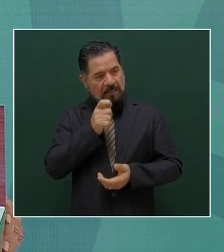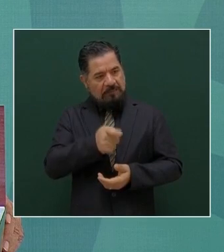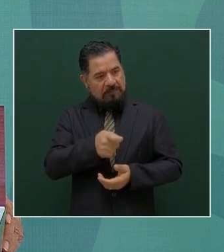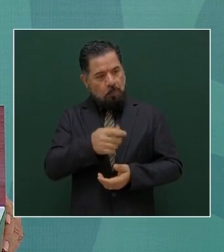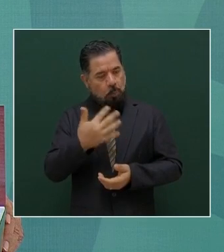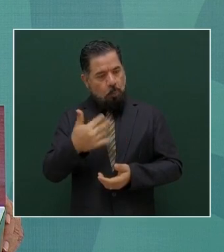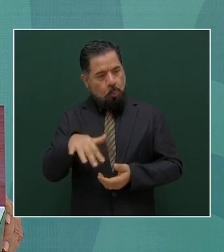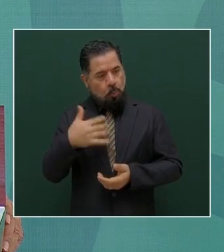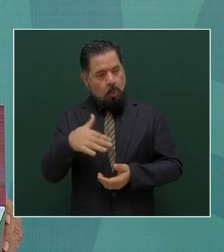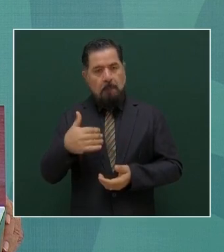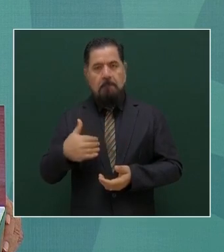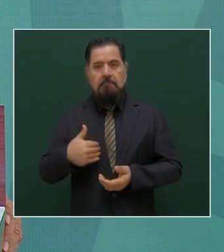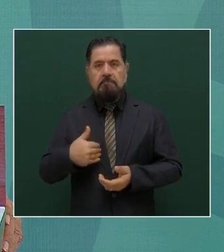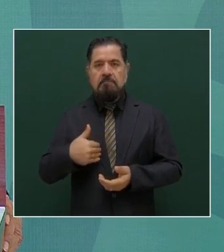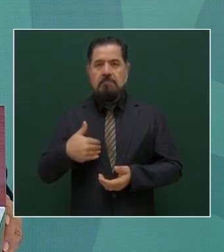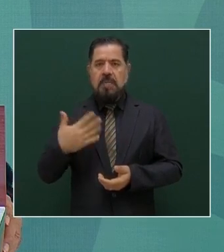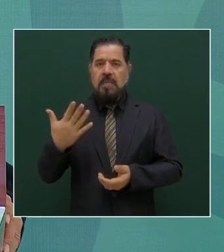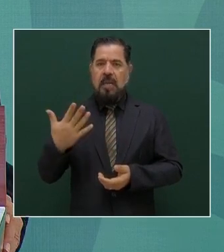porque